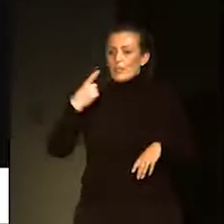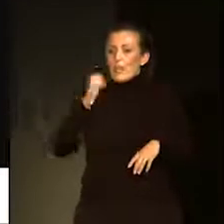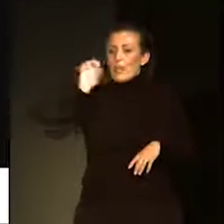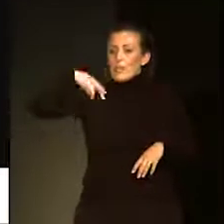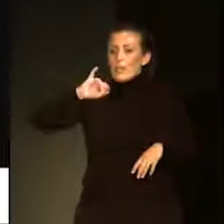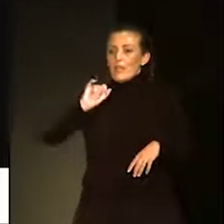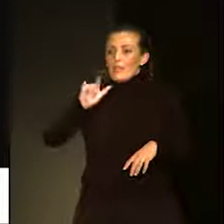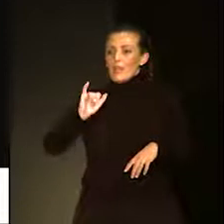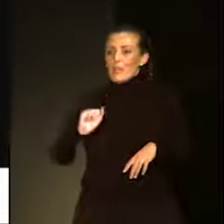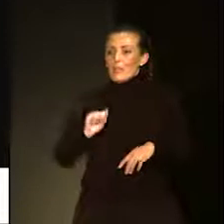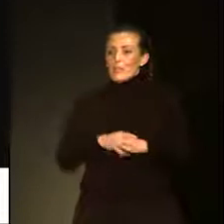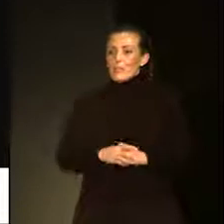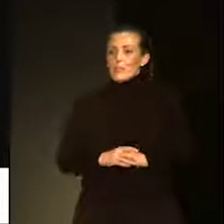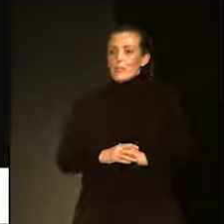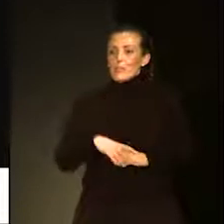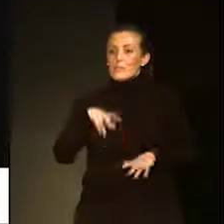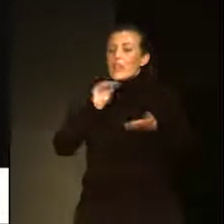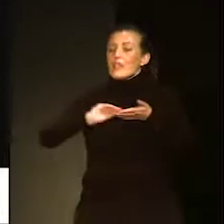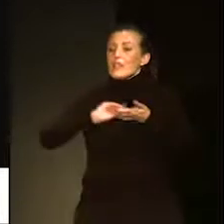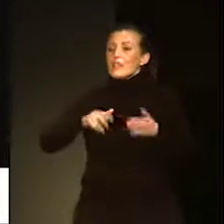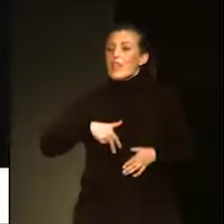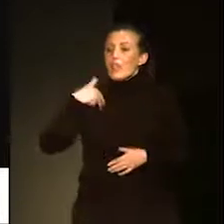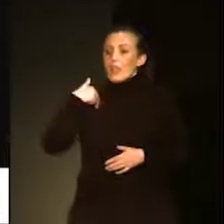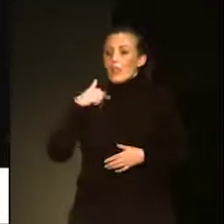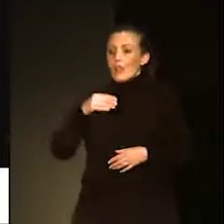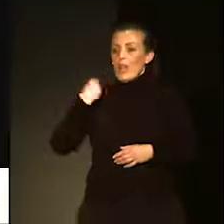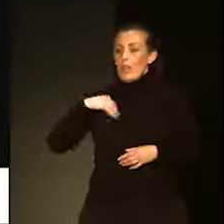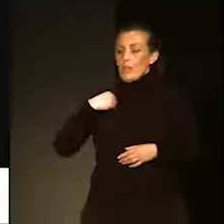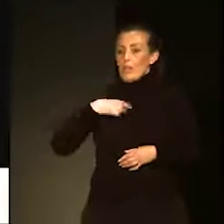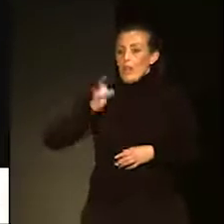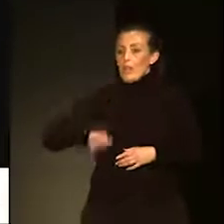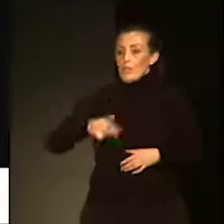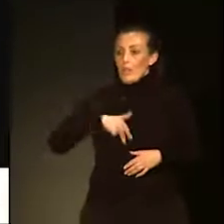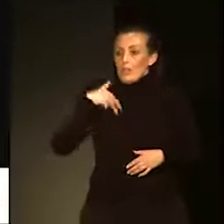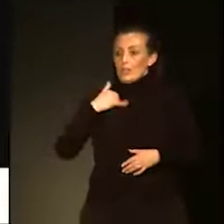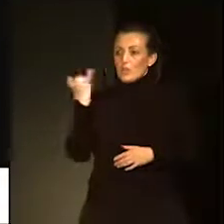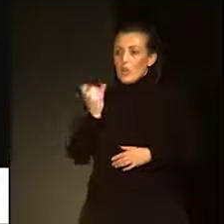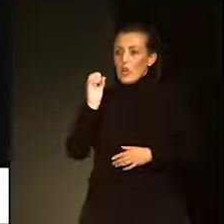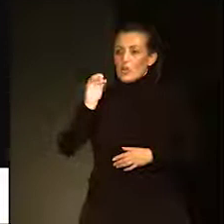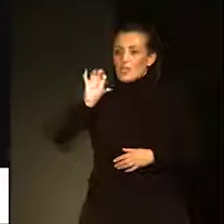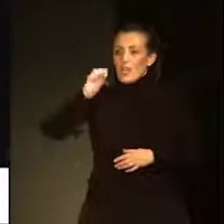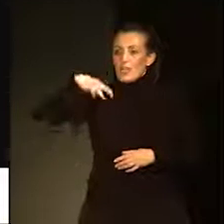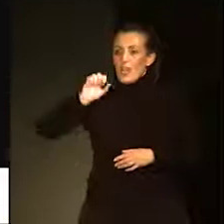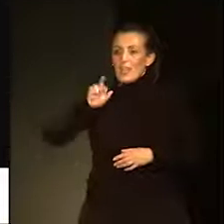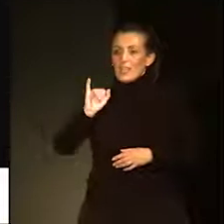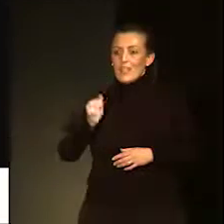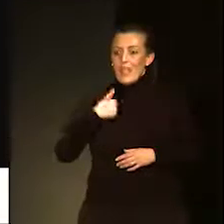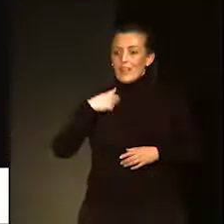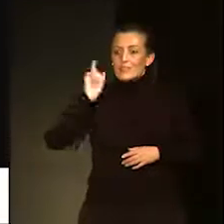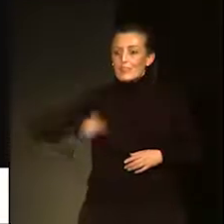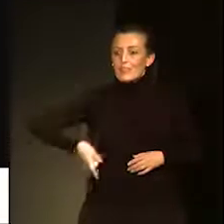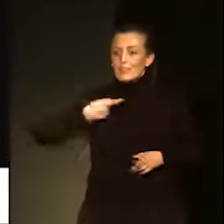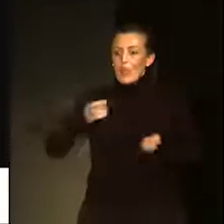Toral, al secretario general de la misma Dirección General, don José María Castillo, al director